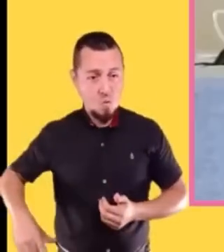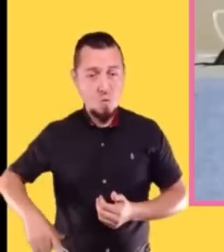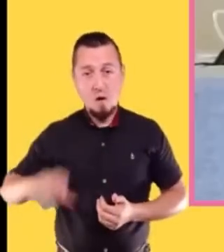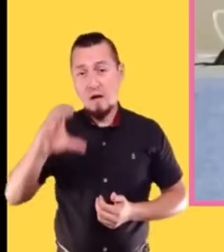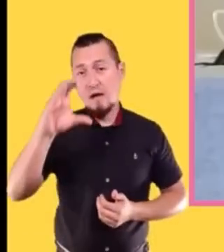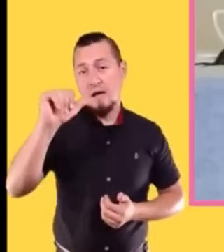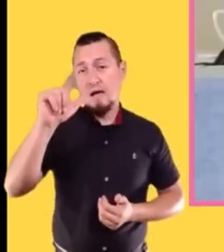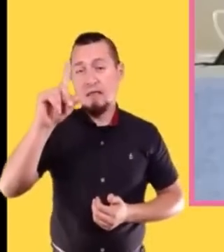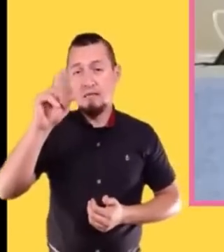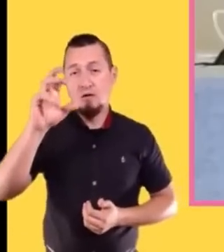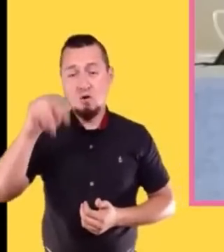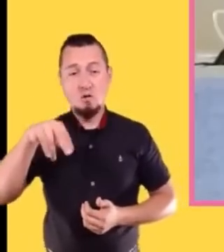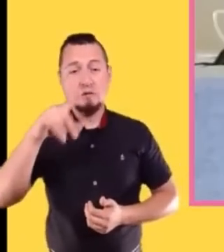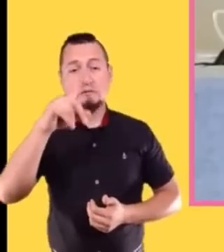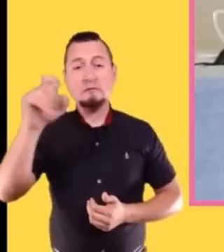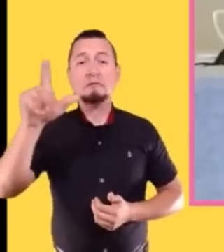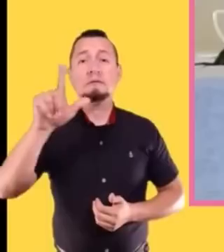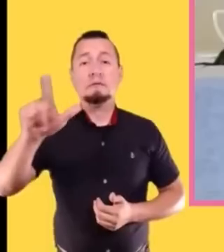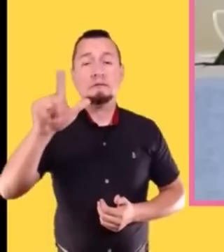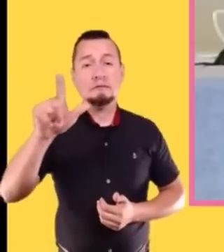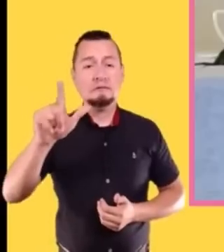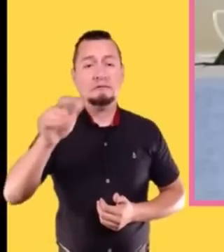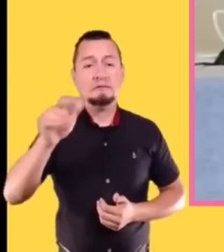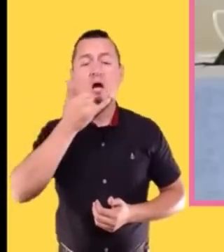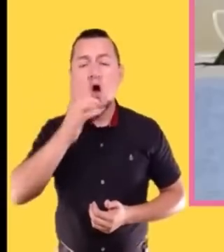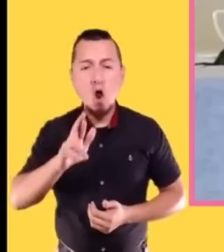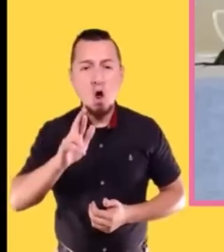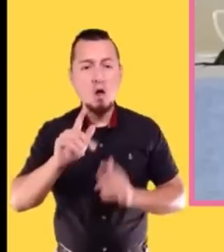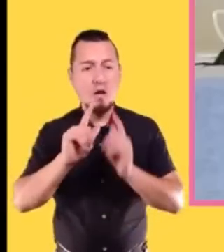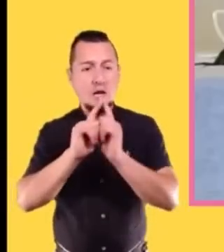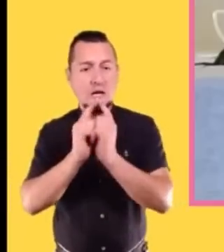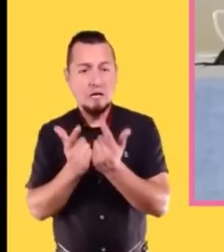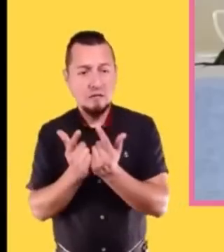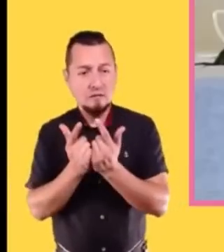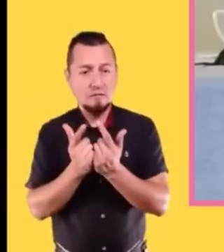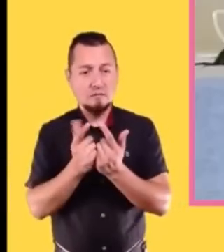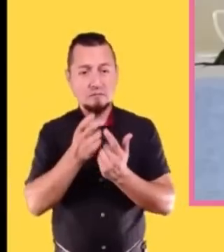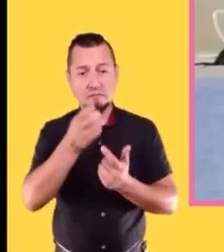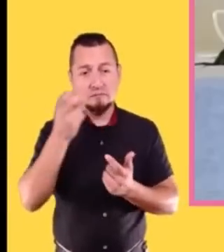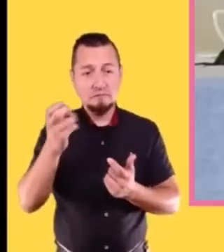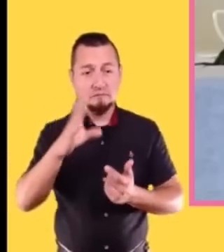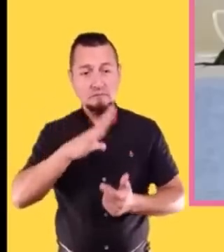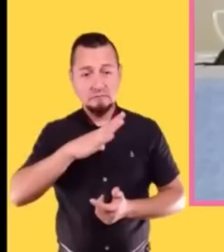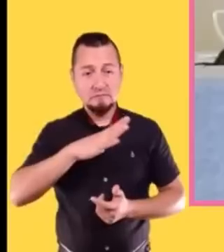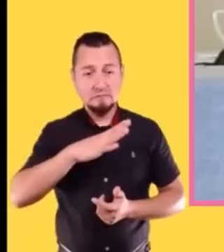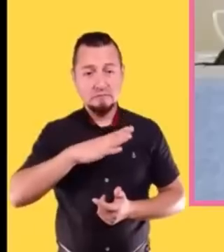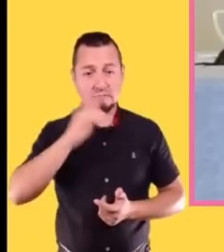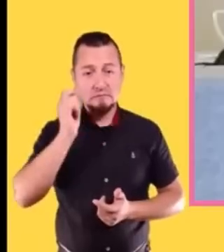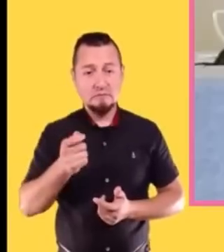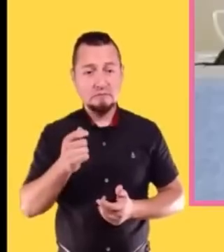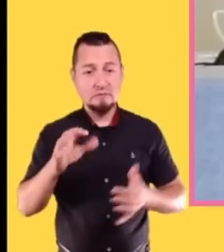ejemplo 117 errores en los libros, digamos que tampoco es nuevo encontrar errores.